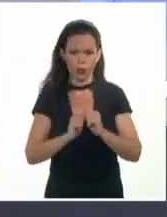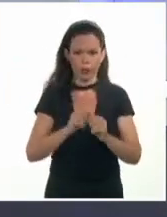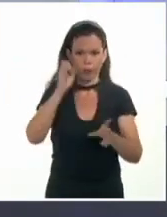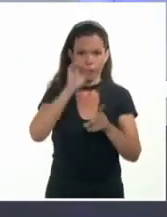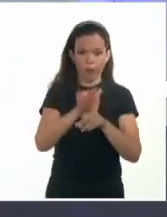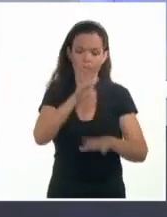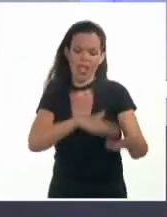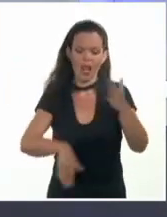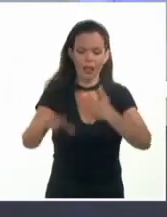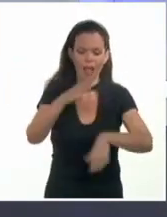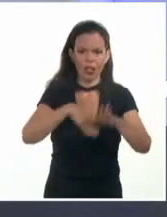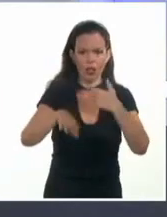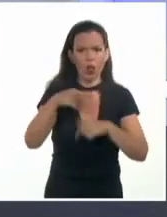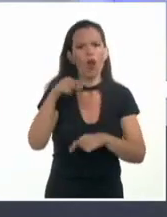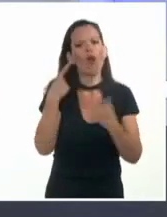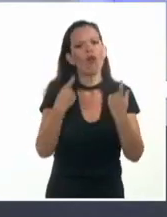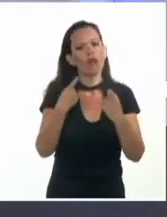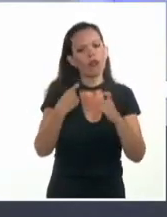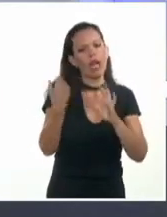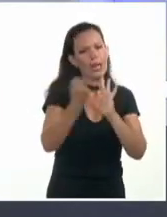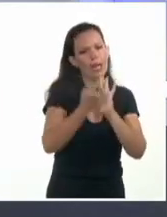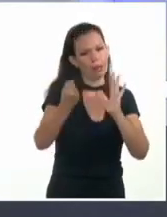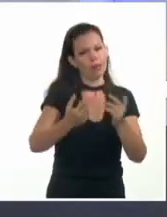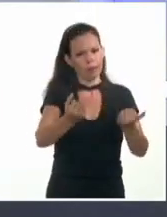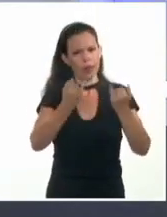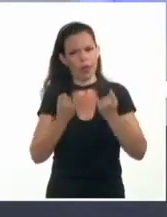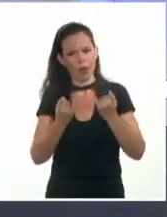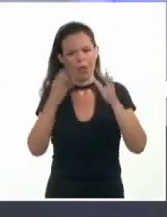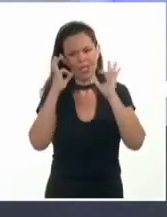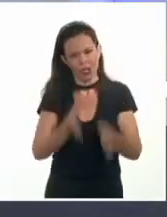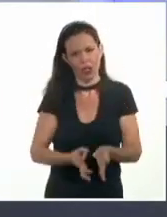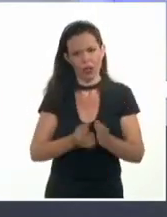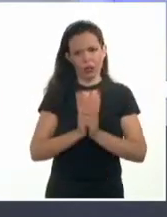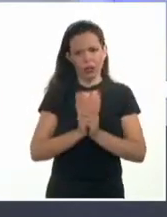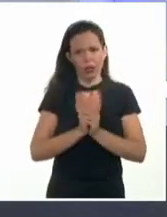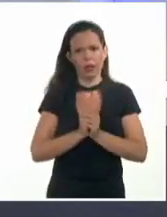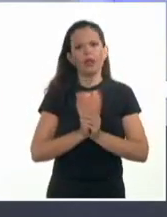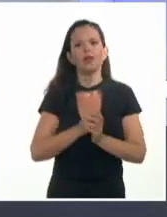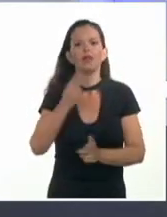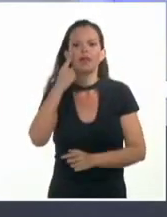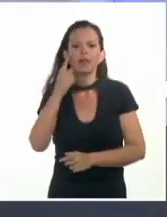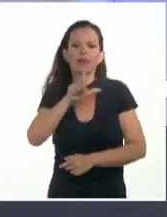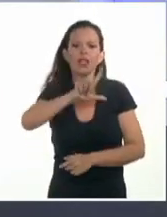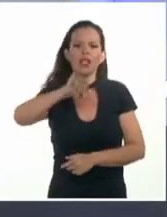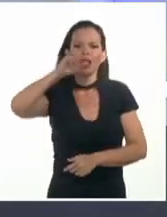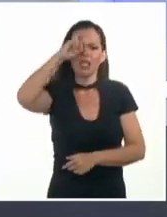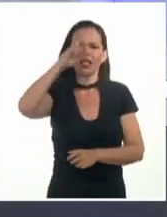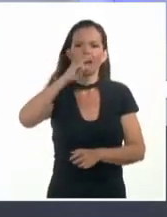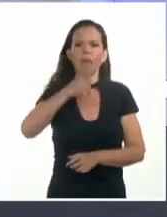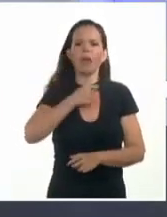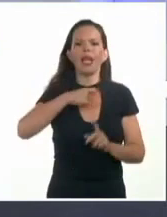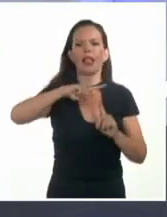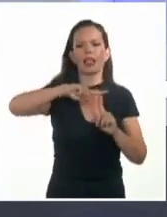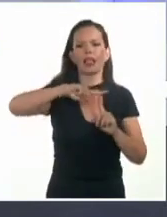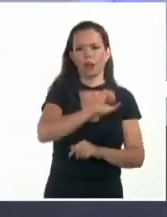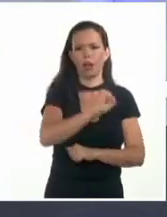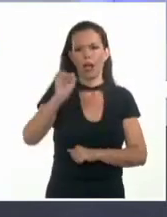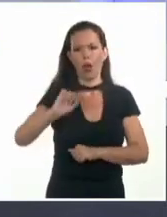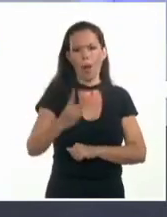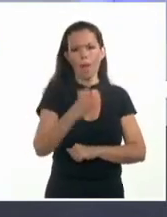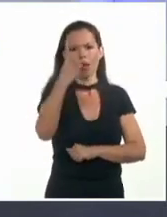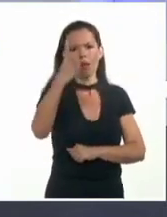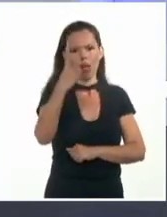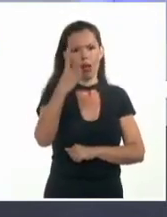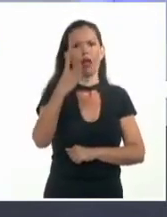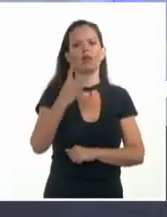todavía requiere confirmación oficial de los organizadores del evento. Vemos que Lisbeth Gámez finalizó en el primer lugar de los 200 metros en la final A